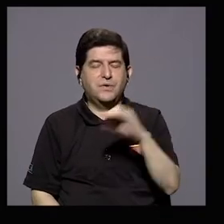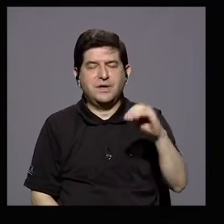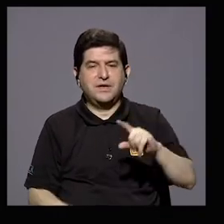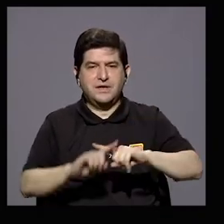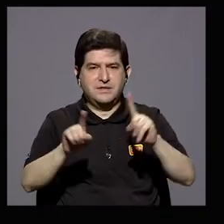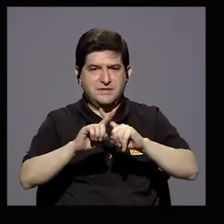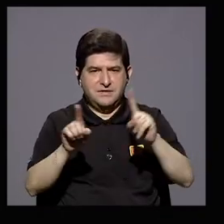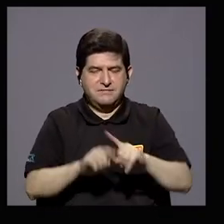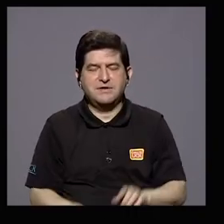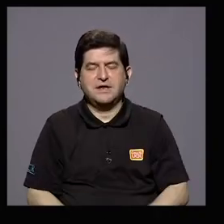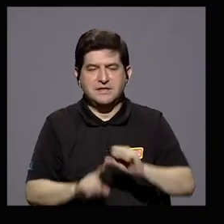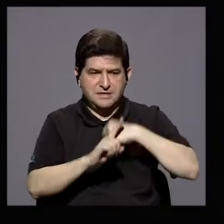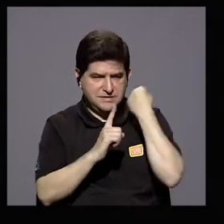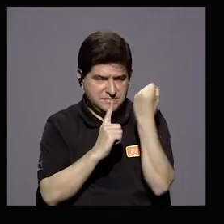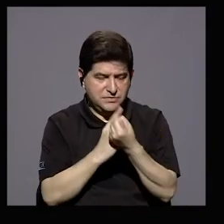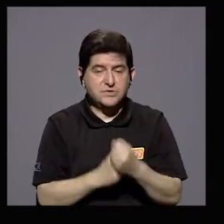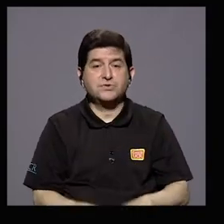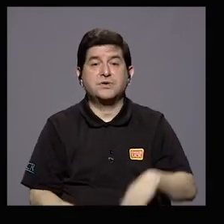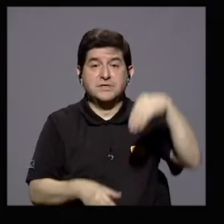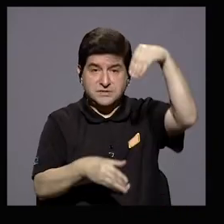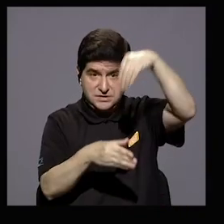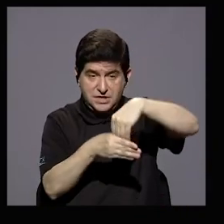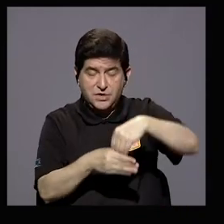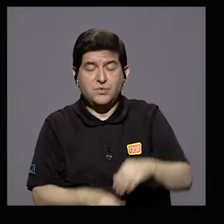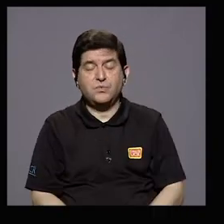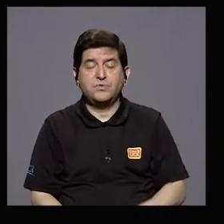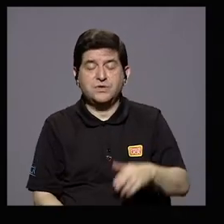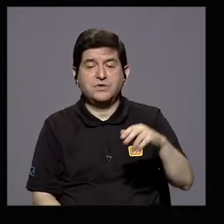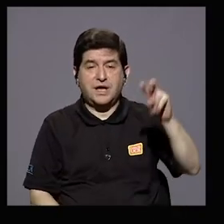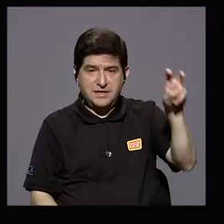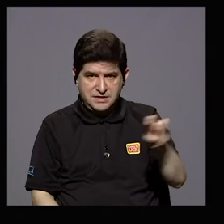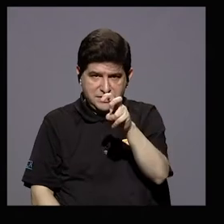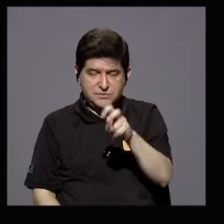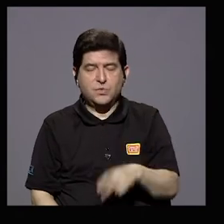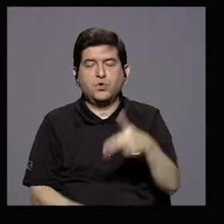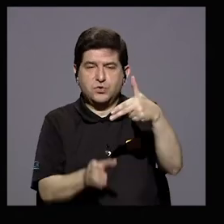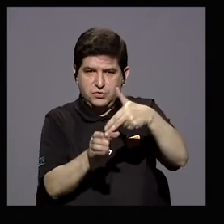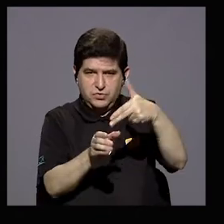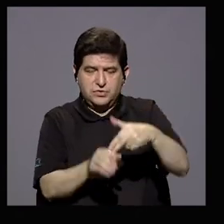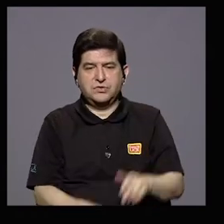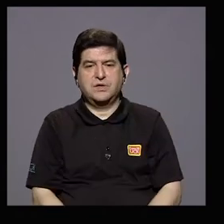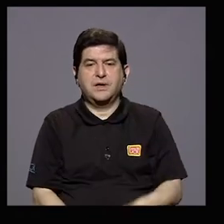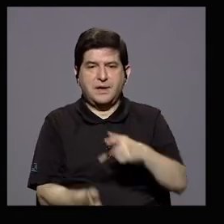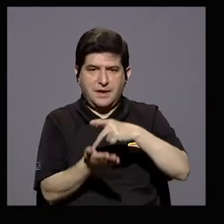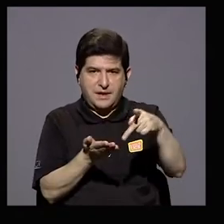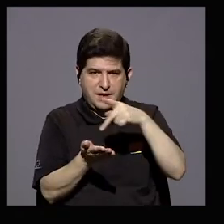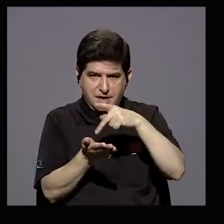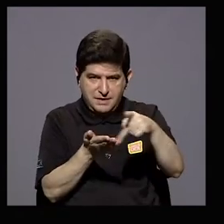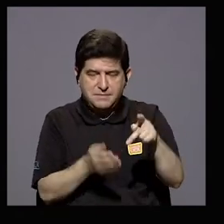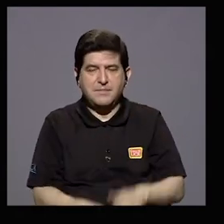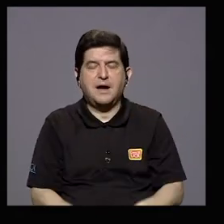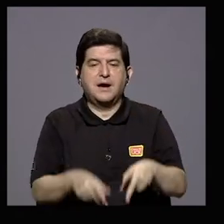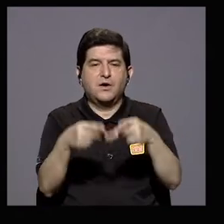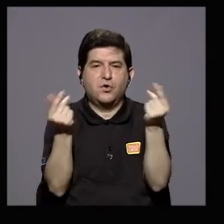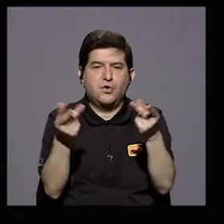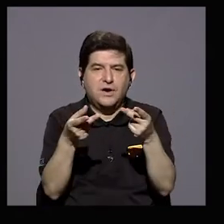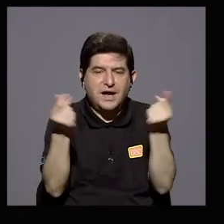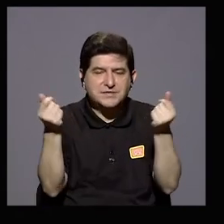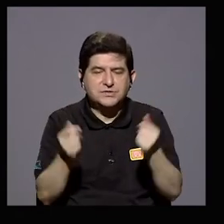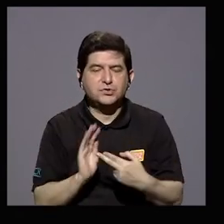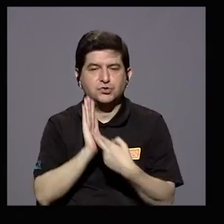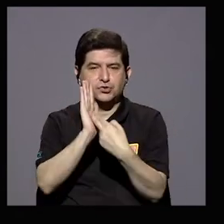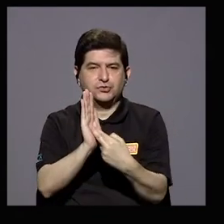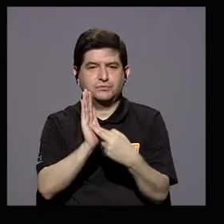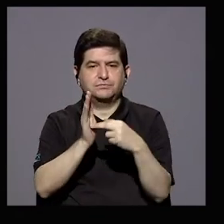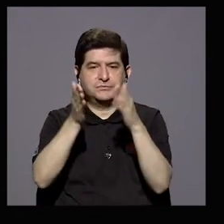un ecosistema donde también aparece el transporte y el combustible, los salarios en el ámbito de lo que se llama el gasto de